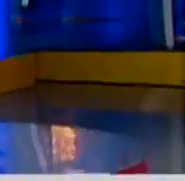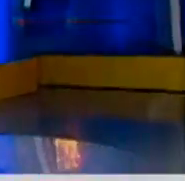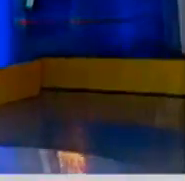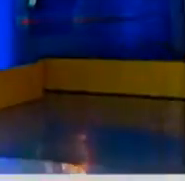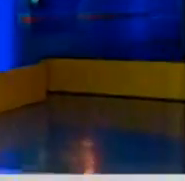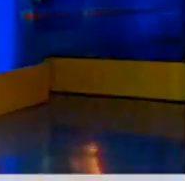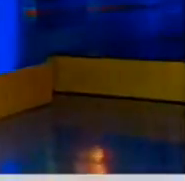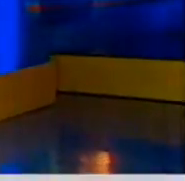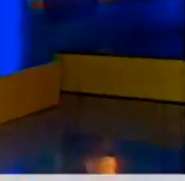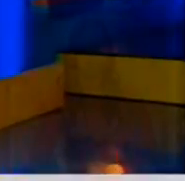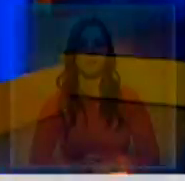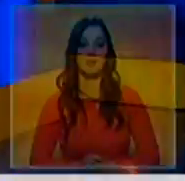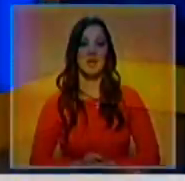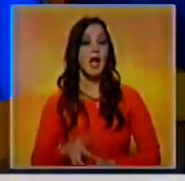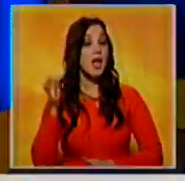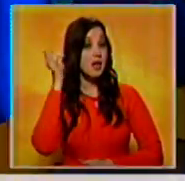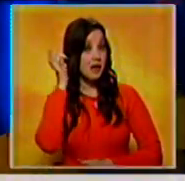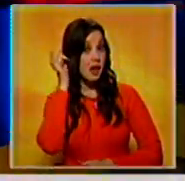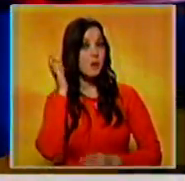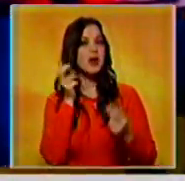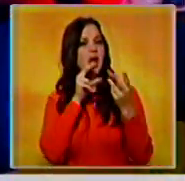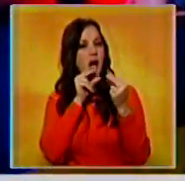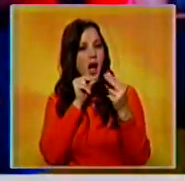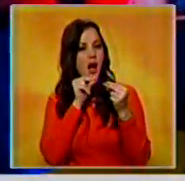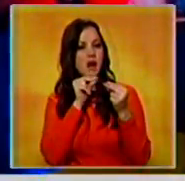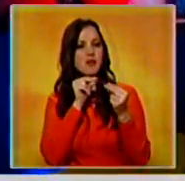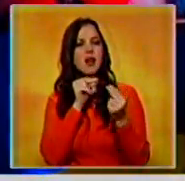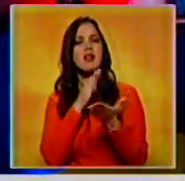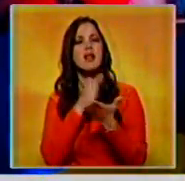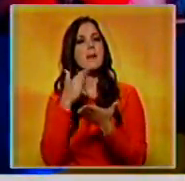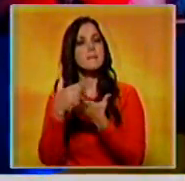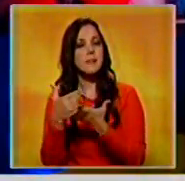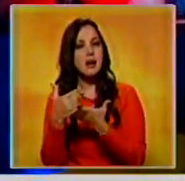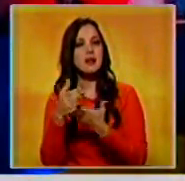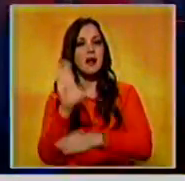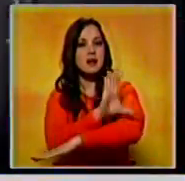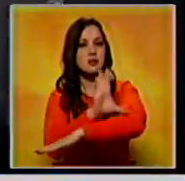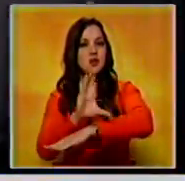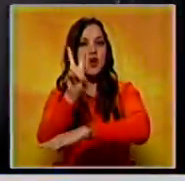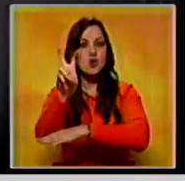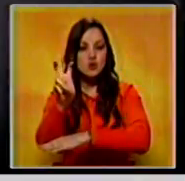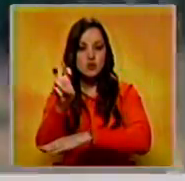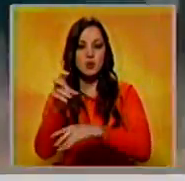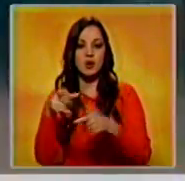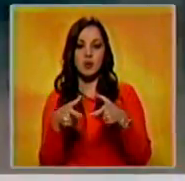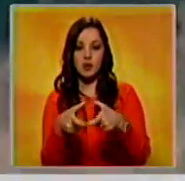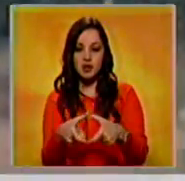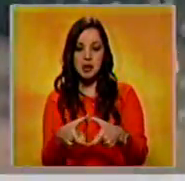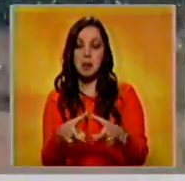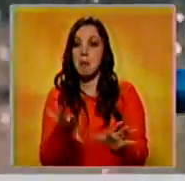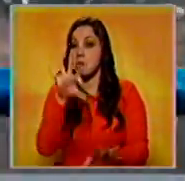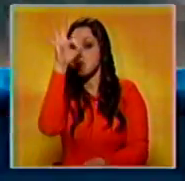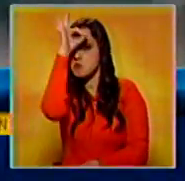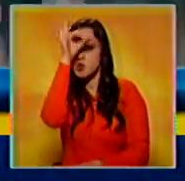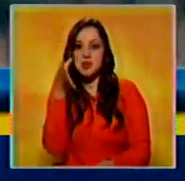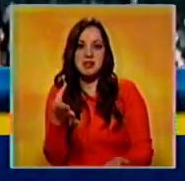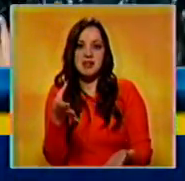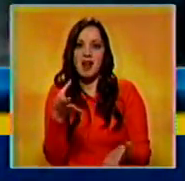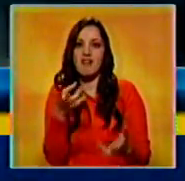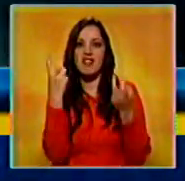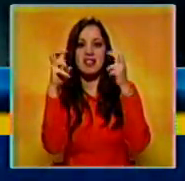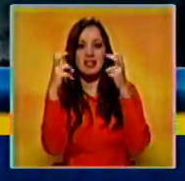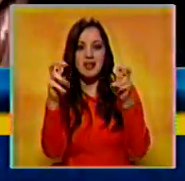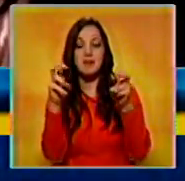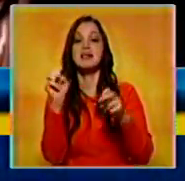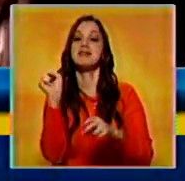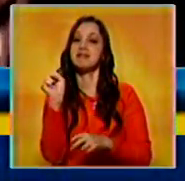Y Rihanna adelanta un poco de lo que será parte de la canción de su nuevo álbum. De momento se desconoce el nombre de este tema y sí,